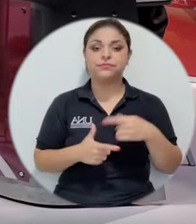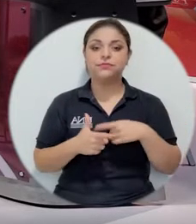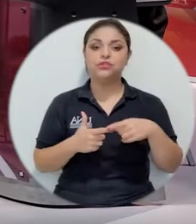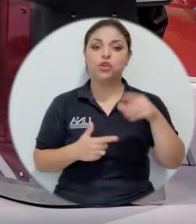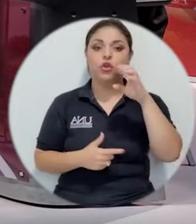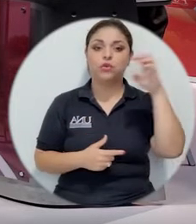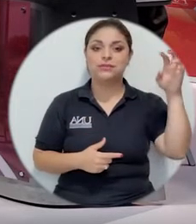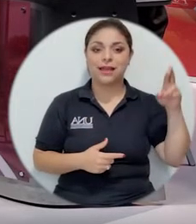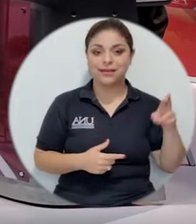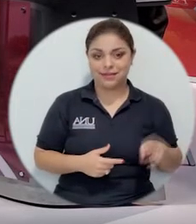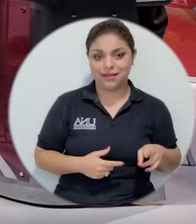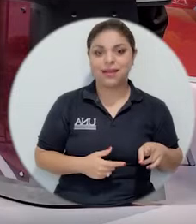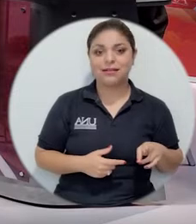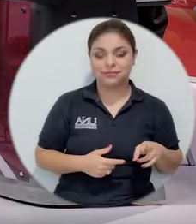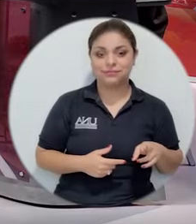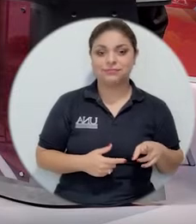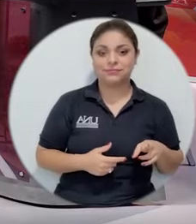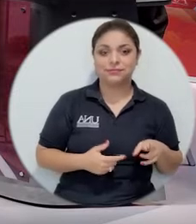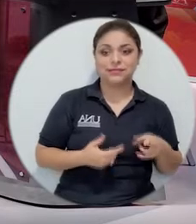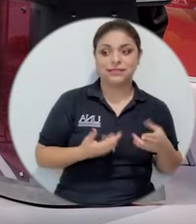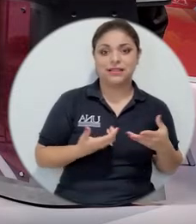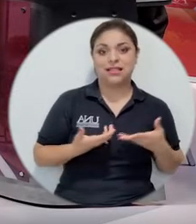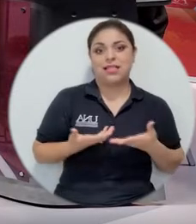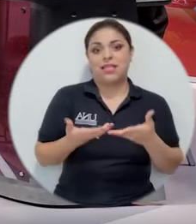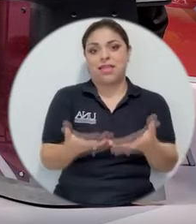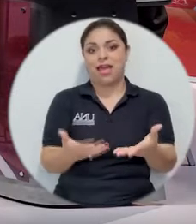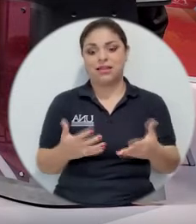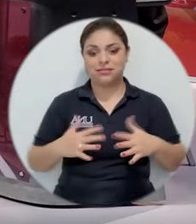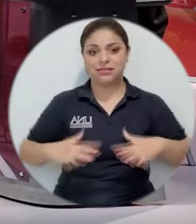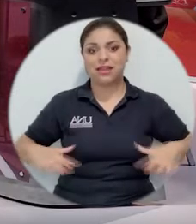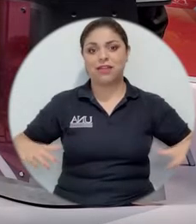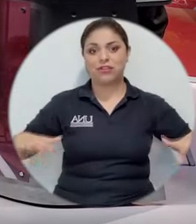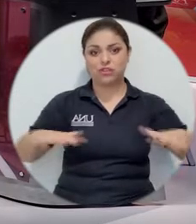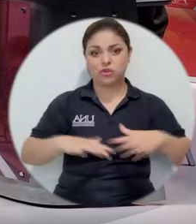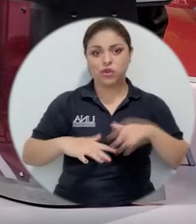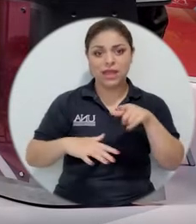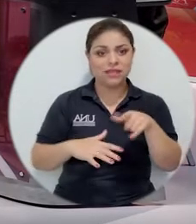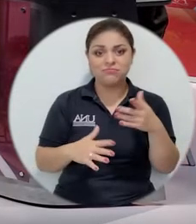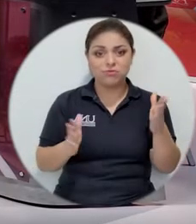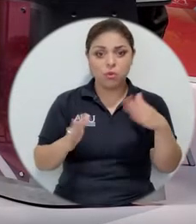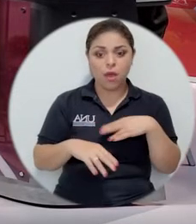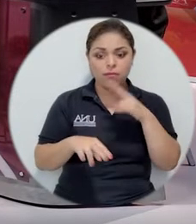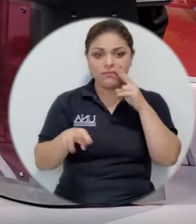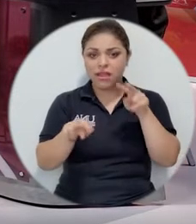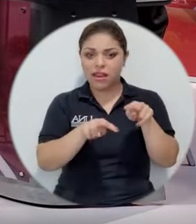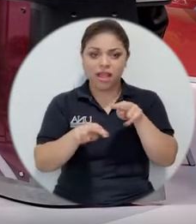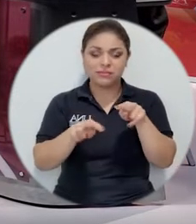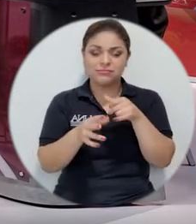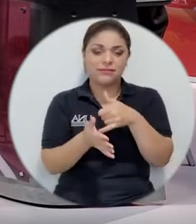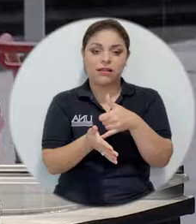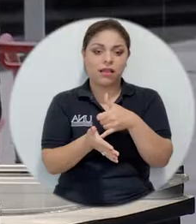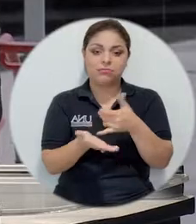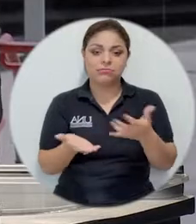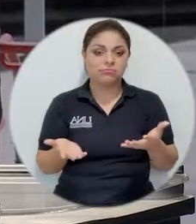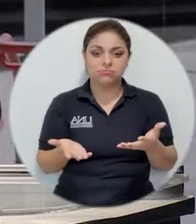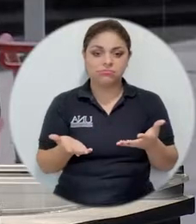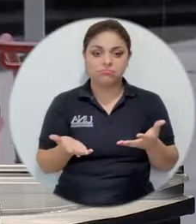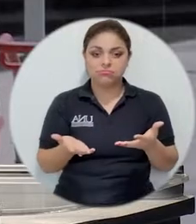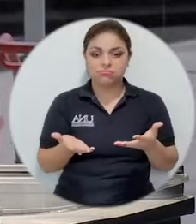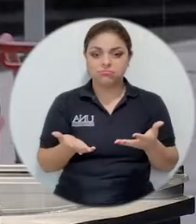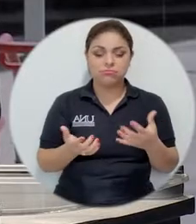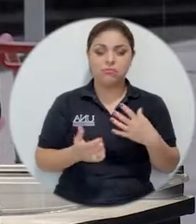le brinda ese territorio con debilidades de vigilancia, con pocas